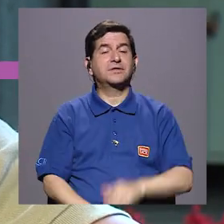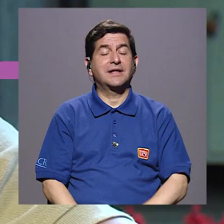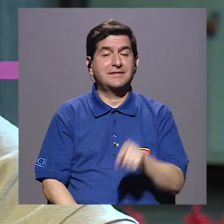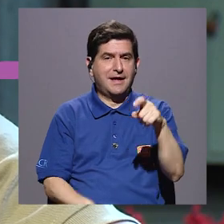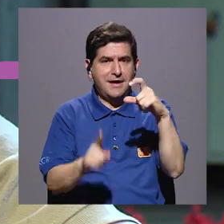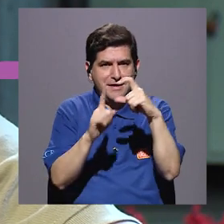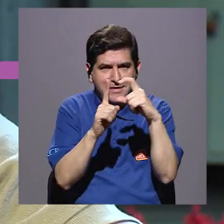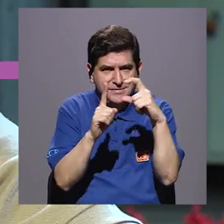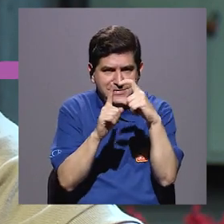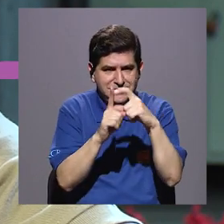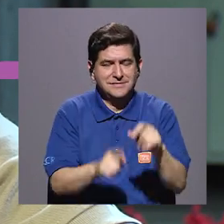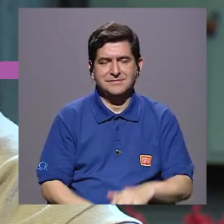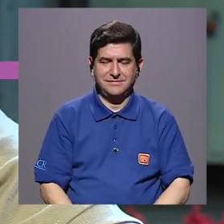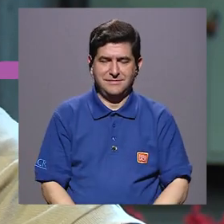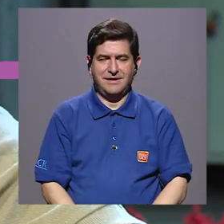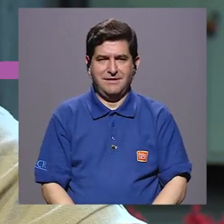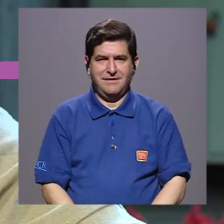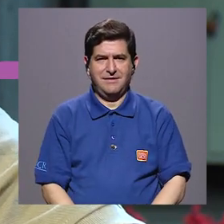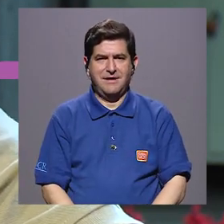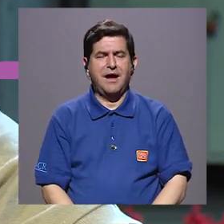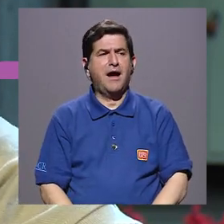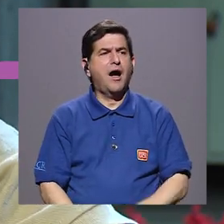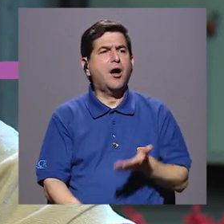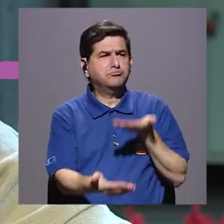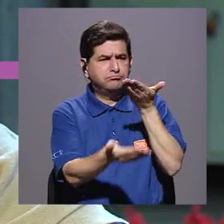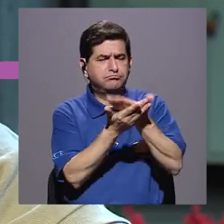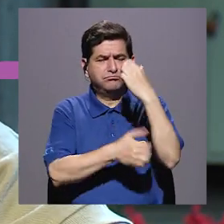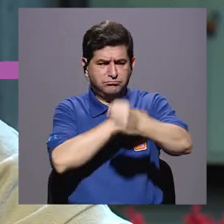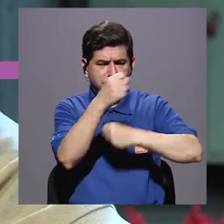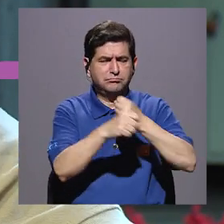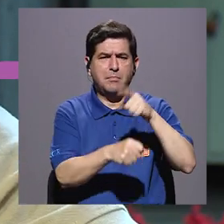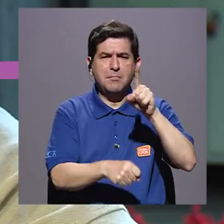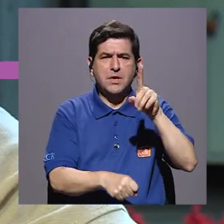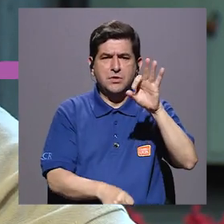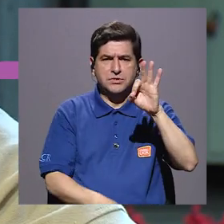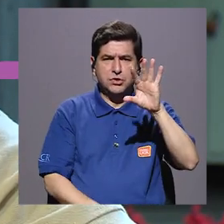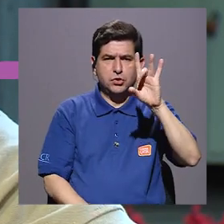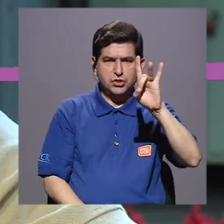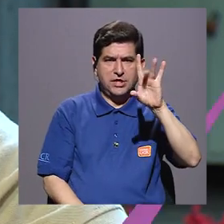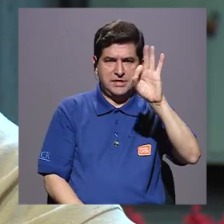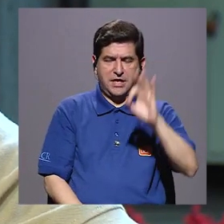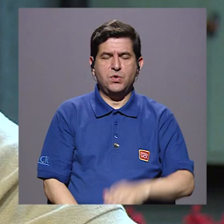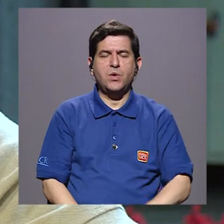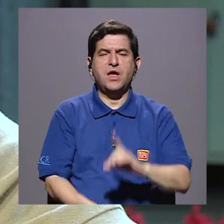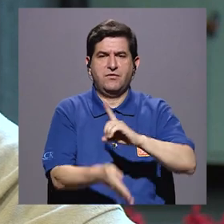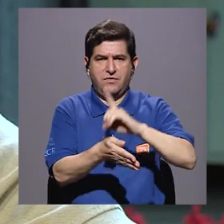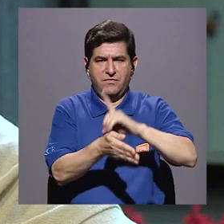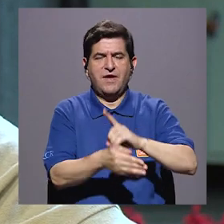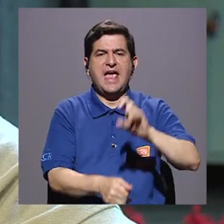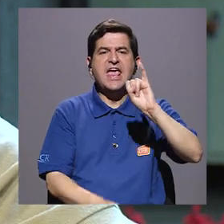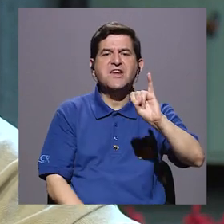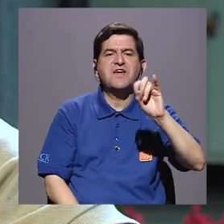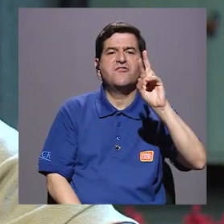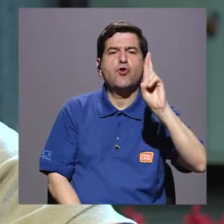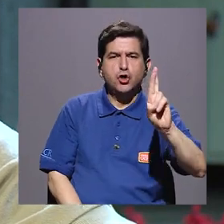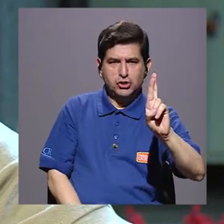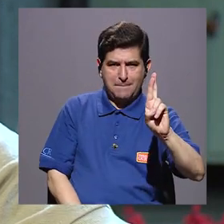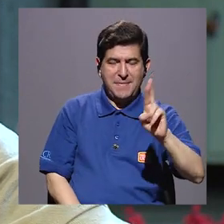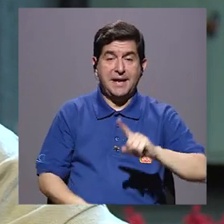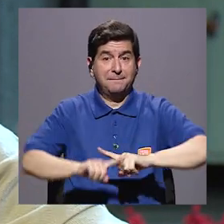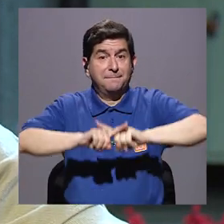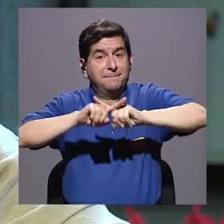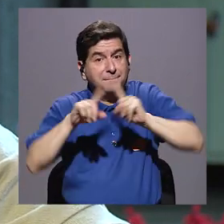que este término de sarcopenia fue propuesto en el año 1989, por un doctor llamado Irving